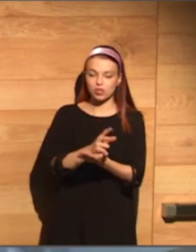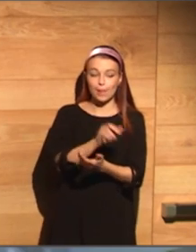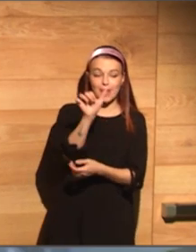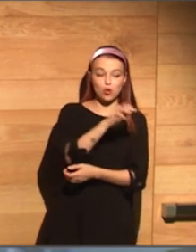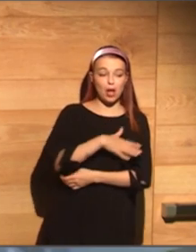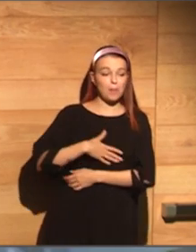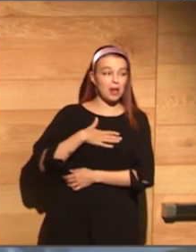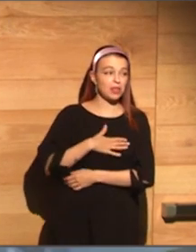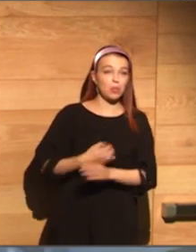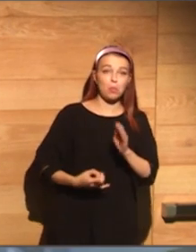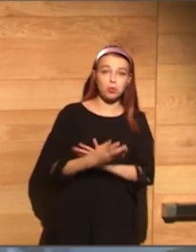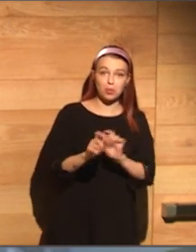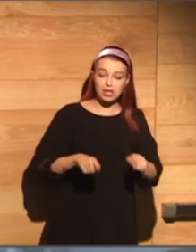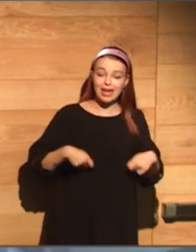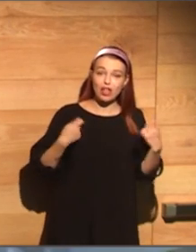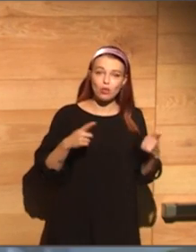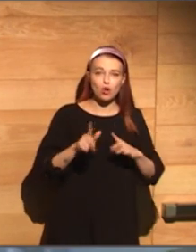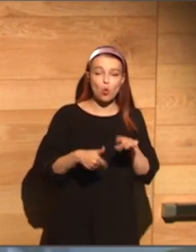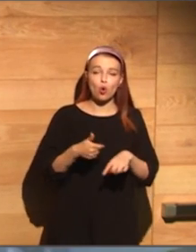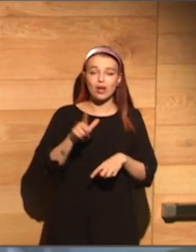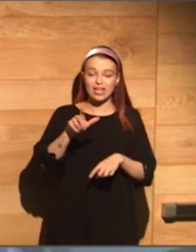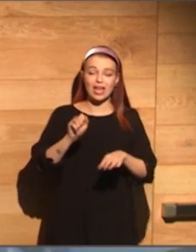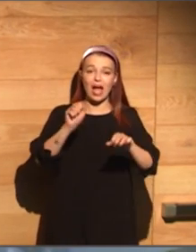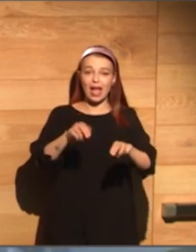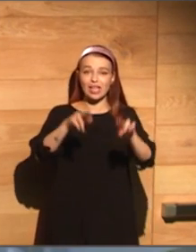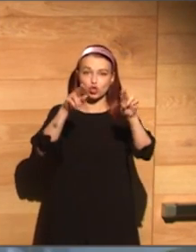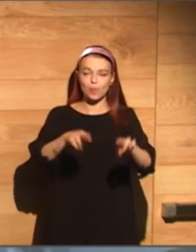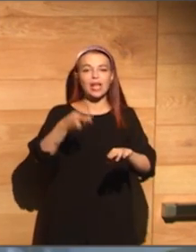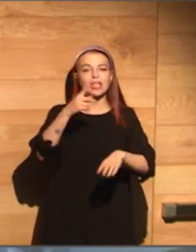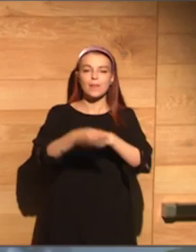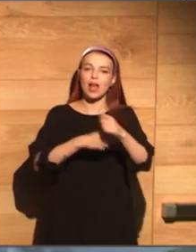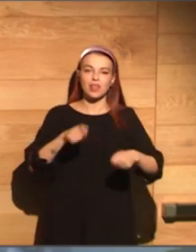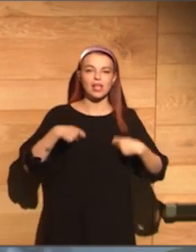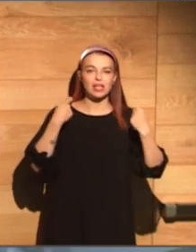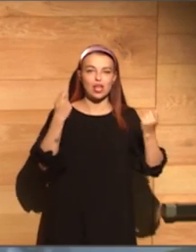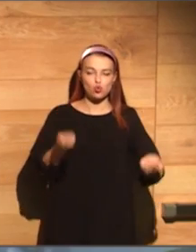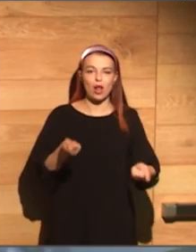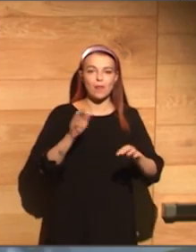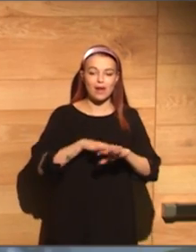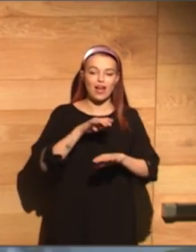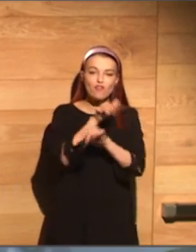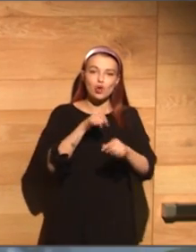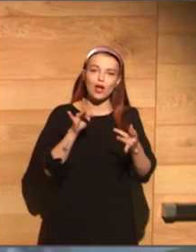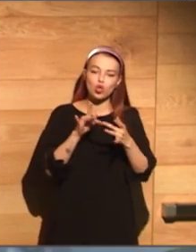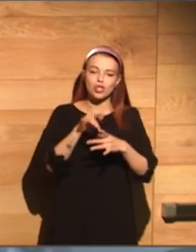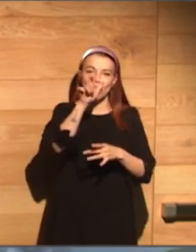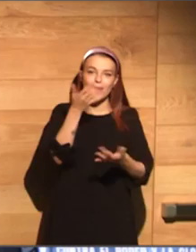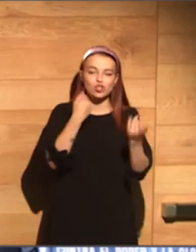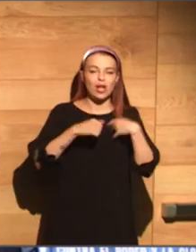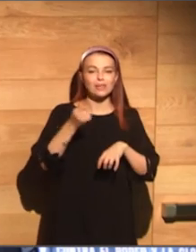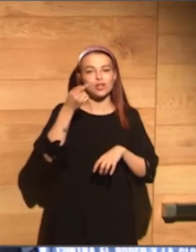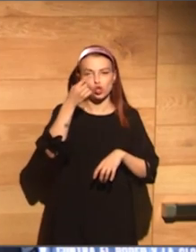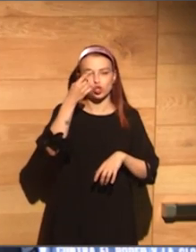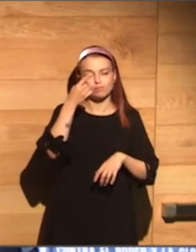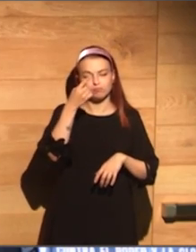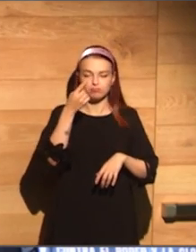naturalidad y en La Escopeta también devenía con naturalidad y mi tratamiento de los personajes, aunque yo ya era un poco más consciente.